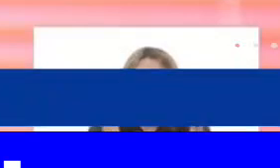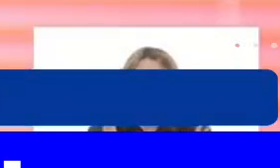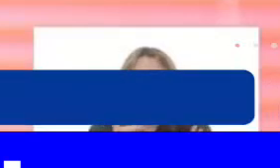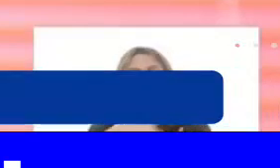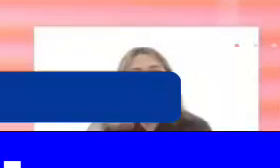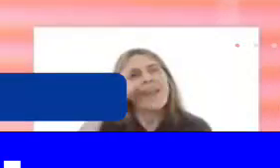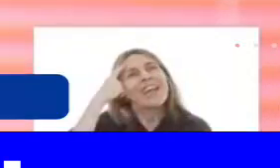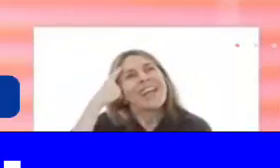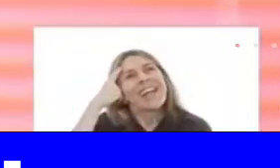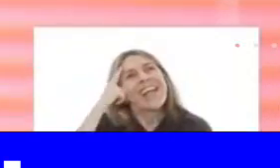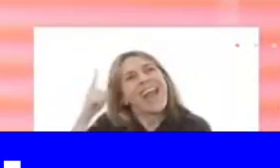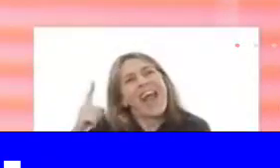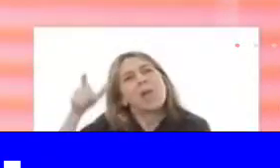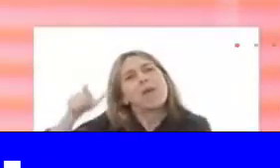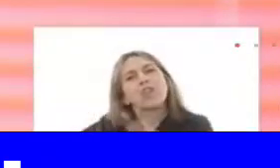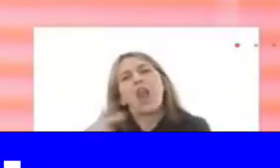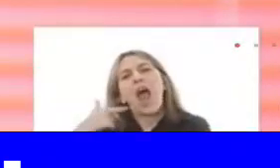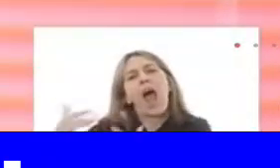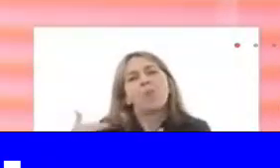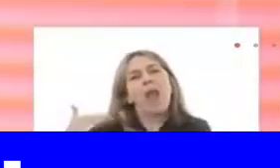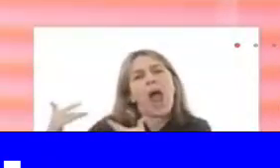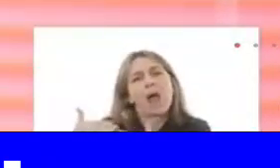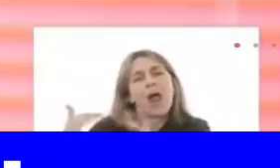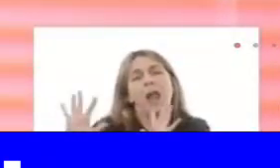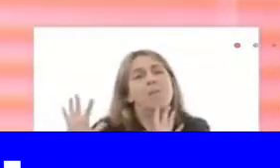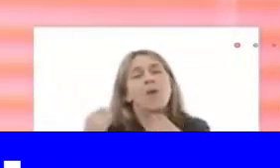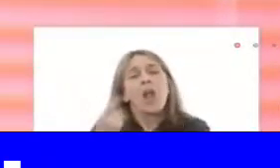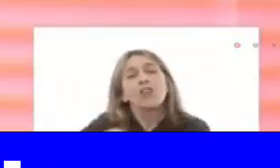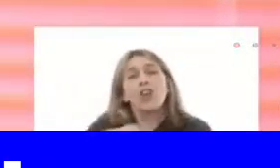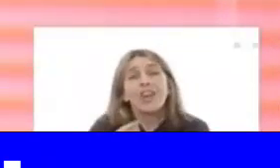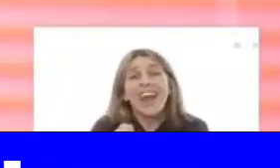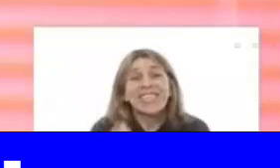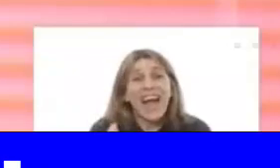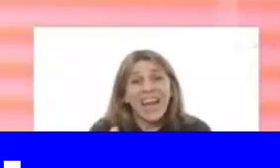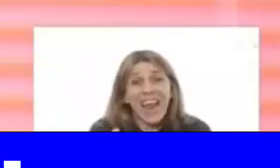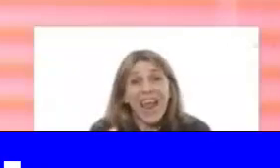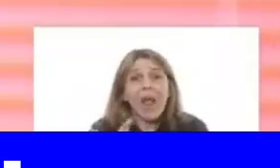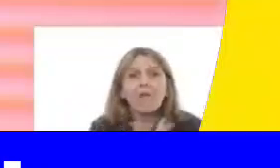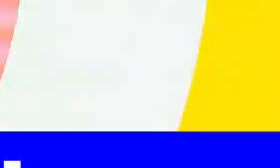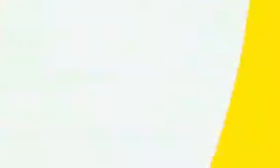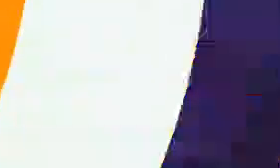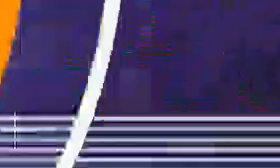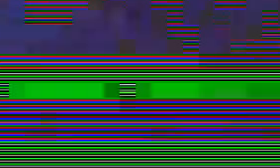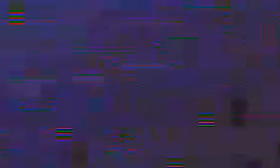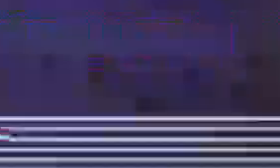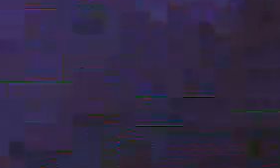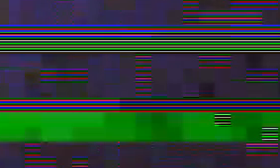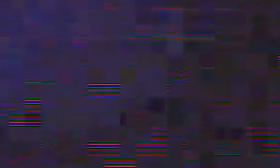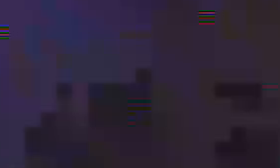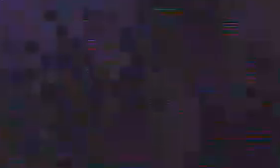crean en todas las cosas que han dicho por ahí porque lo que nos hace falta es que la vacuna llegue a todos